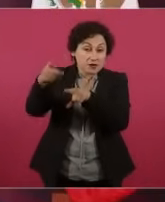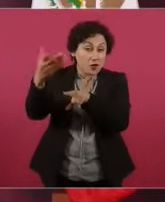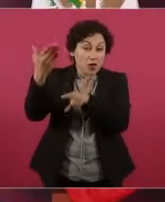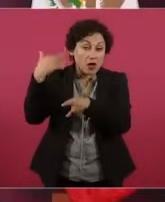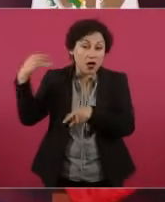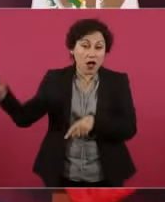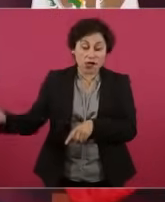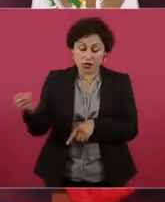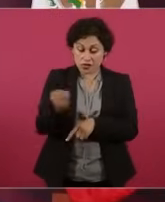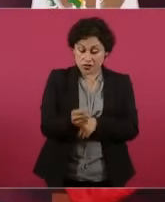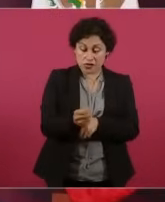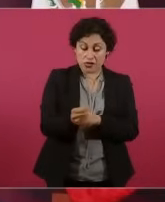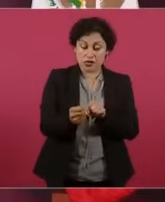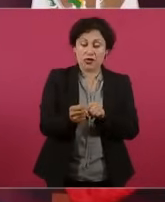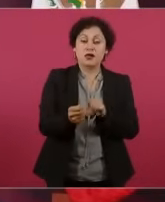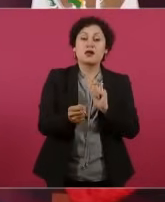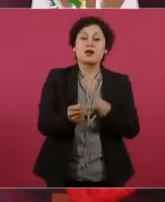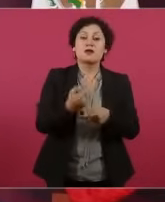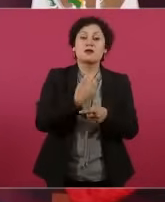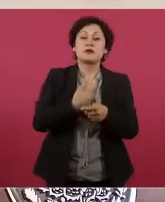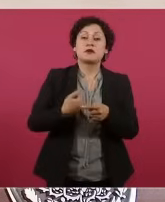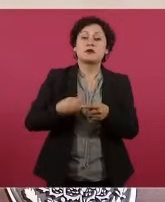Es un empleado.